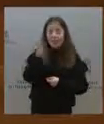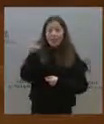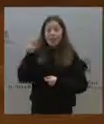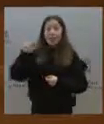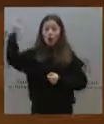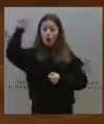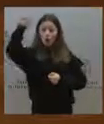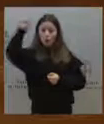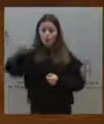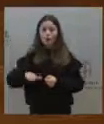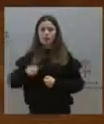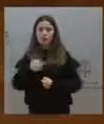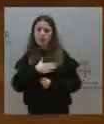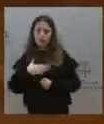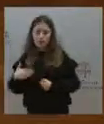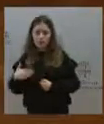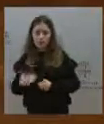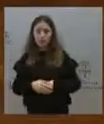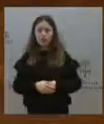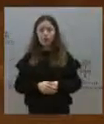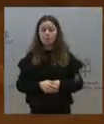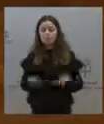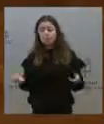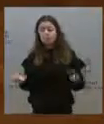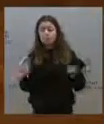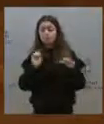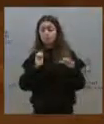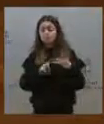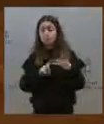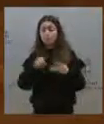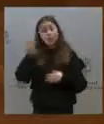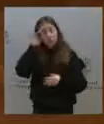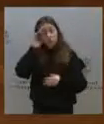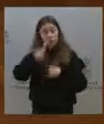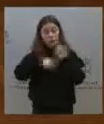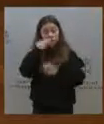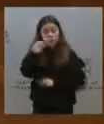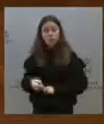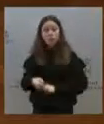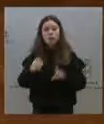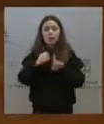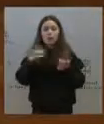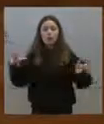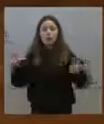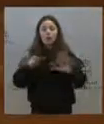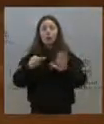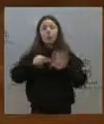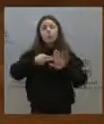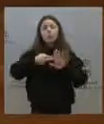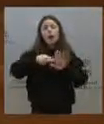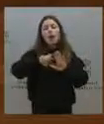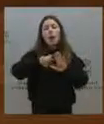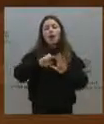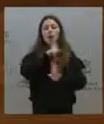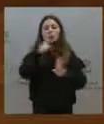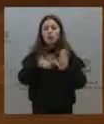Desconocemos, por otro lado, también, que escucharemos a continuación, lo que ha llevado a Foro a presentar una enmienda de totalidad a unos presupuestos muy parecidos a los del año pasado, con